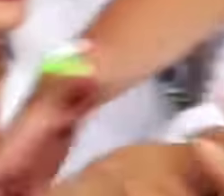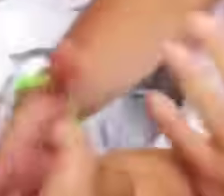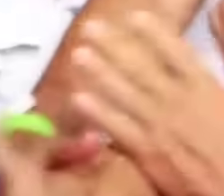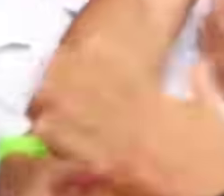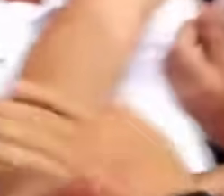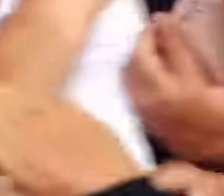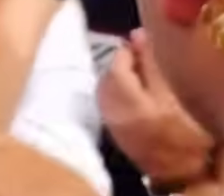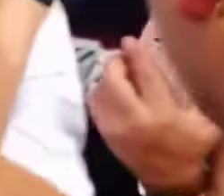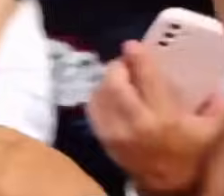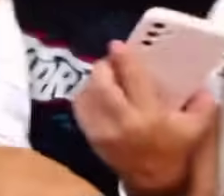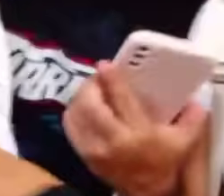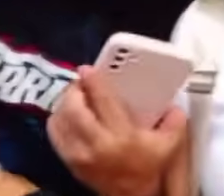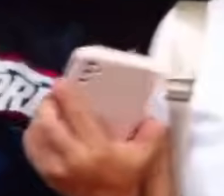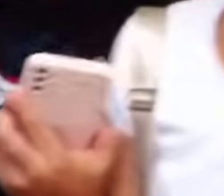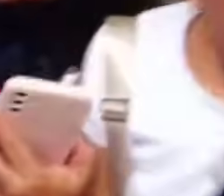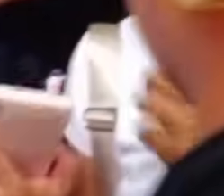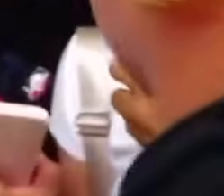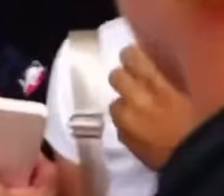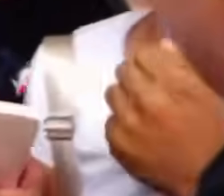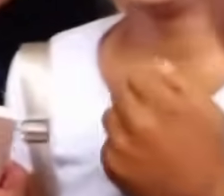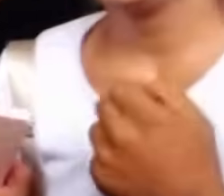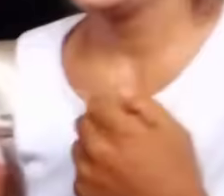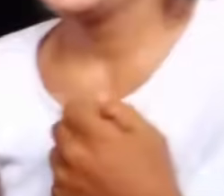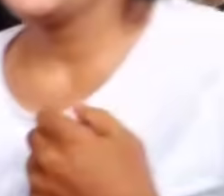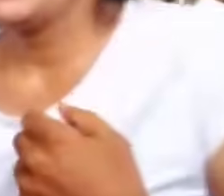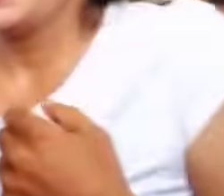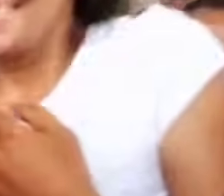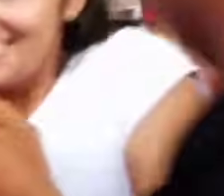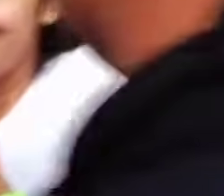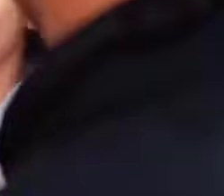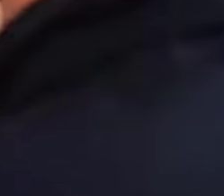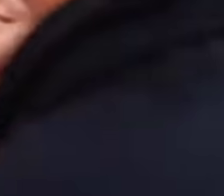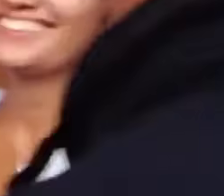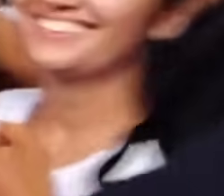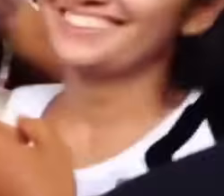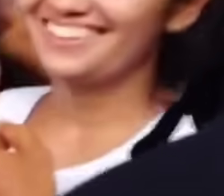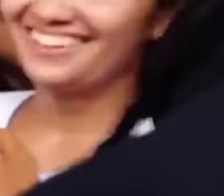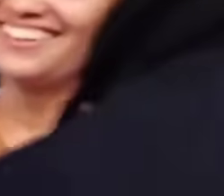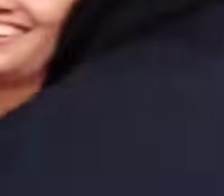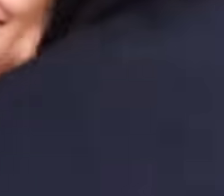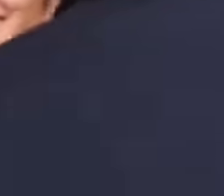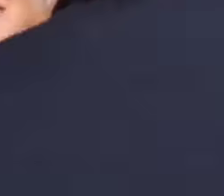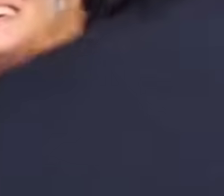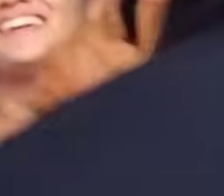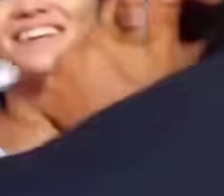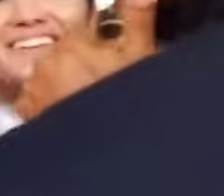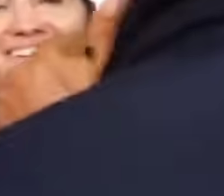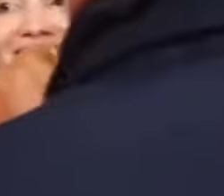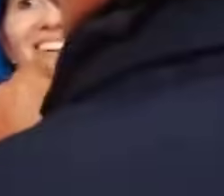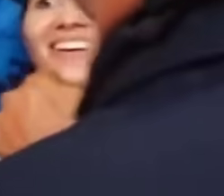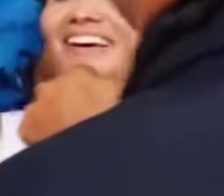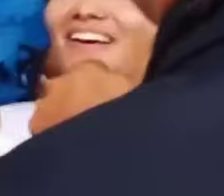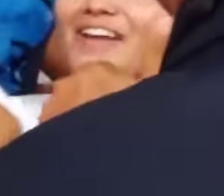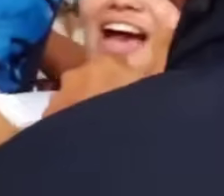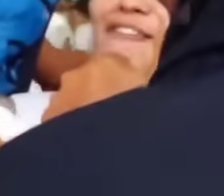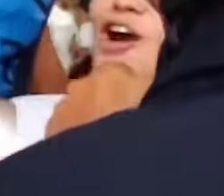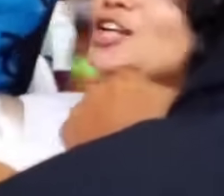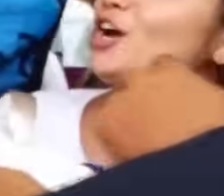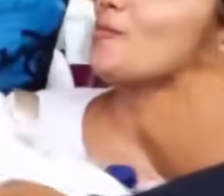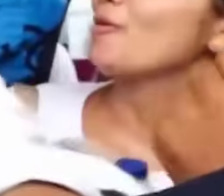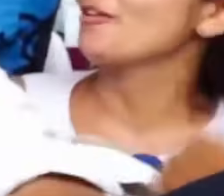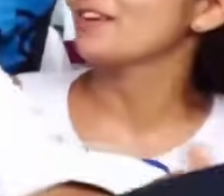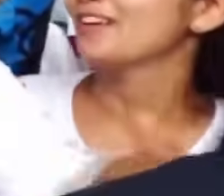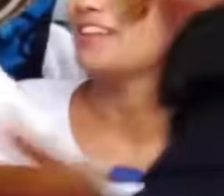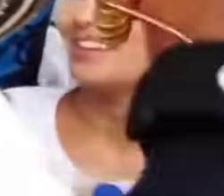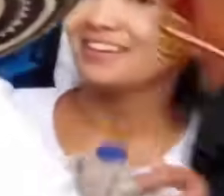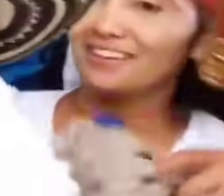muchos las perdieron a causa del desplazamiento forzado, otros porque fueron amenazados, a otros los engañaron y les pagaron lo que se les dio